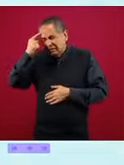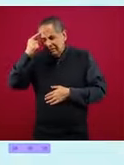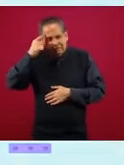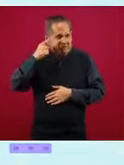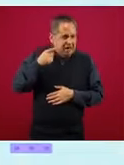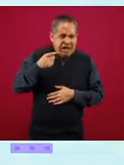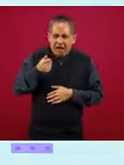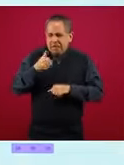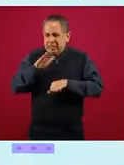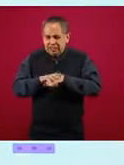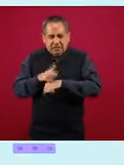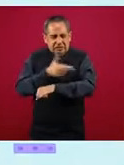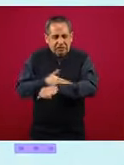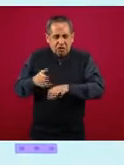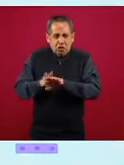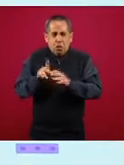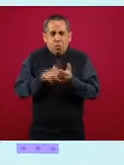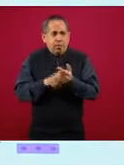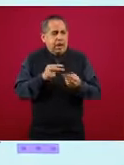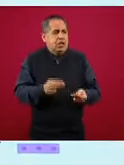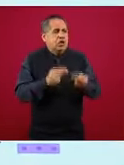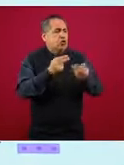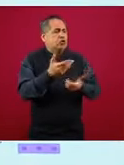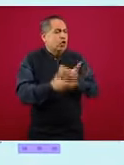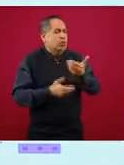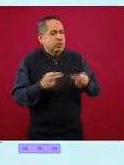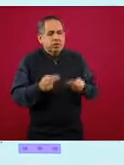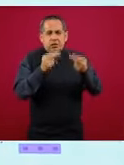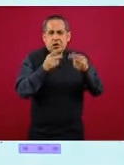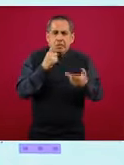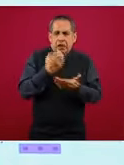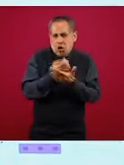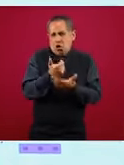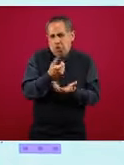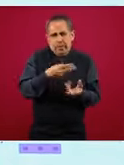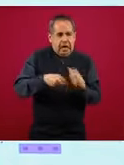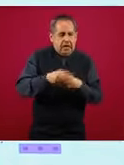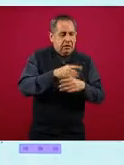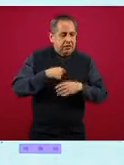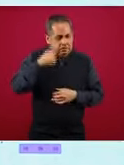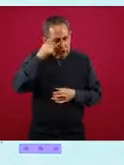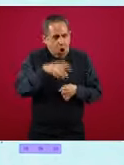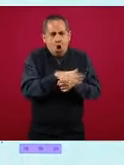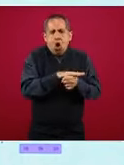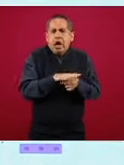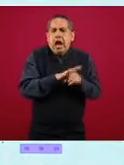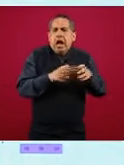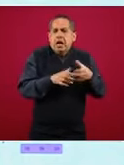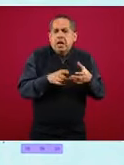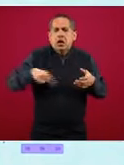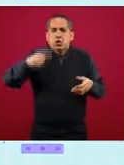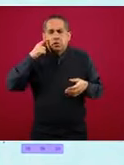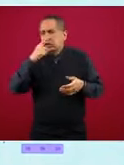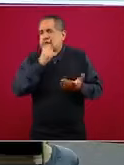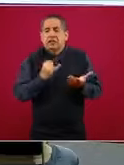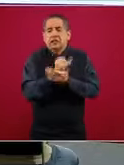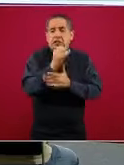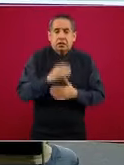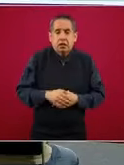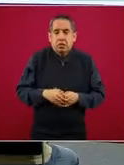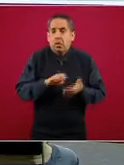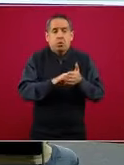administrativas que regulan la actividad comercial, la actividad económica, son locales. La apertura